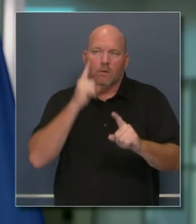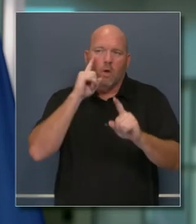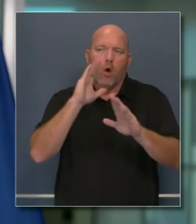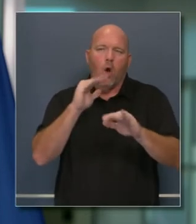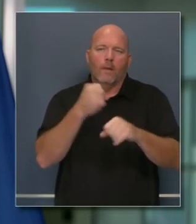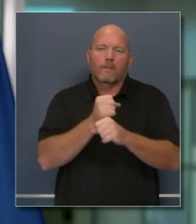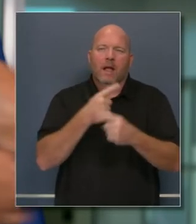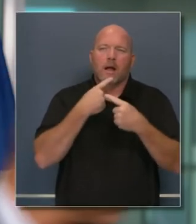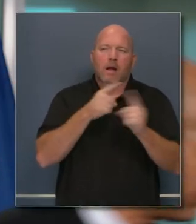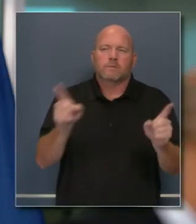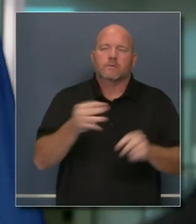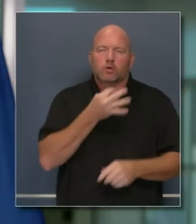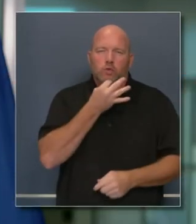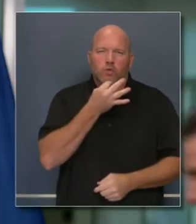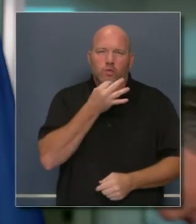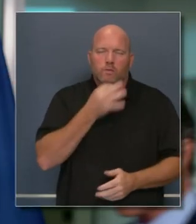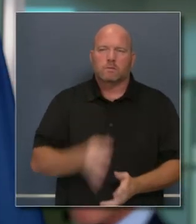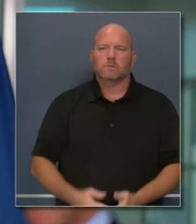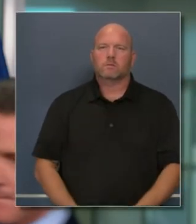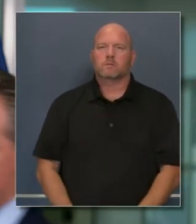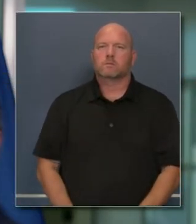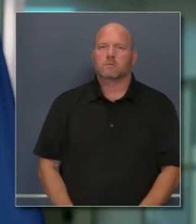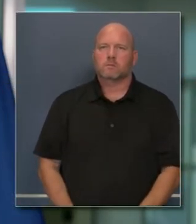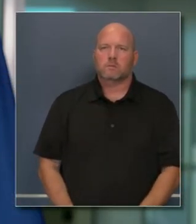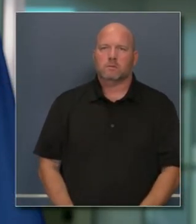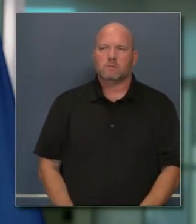hacer un anuncio sobre esto muy pronto.